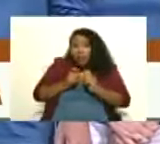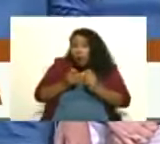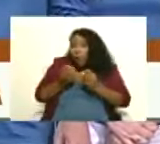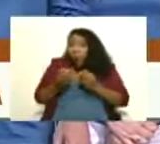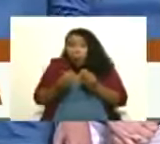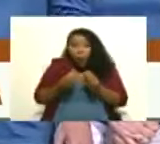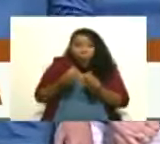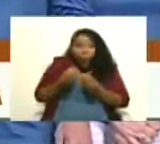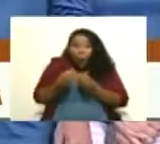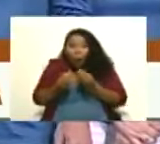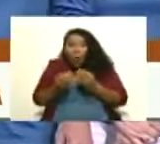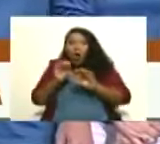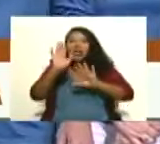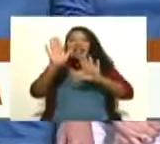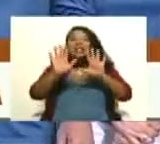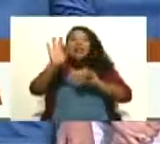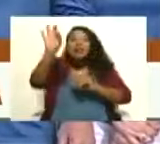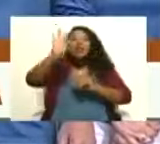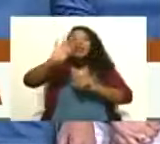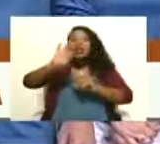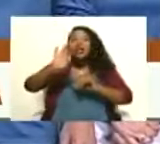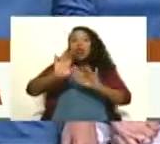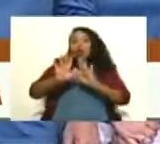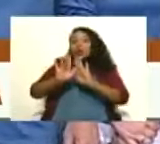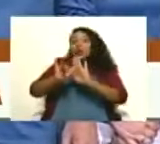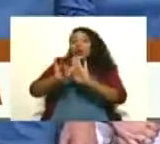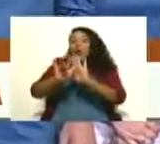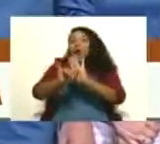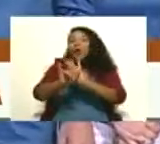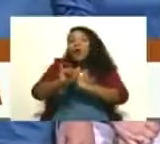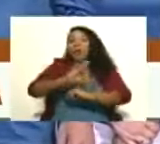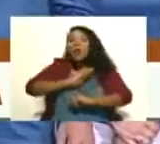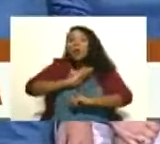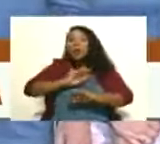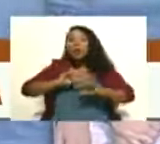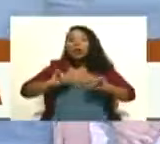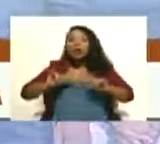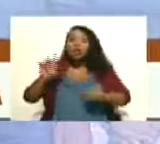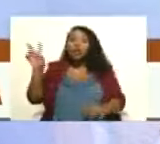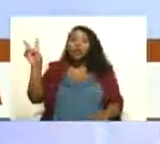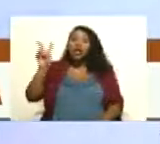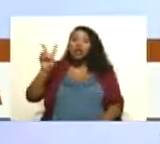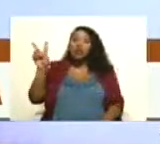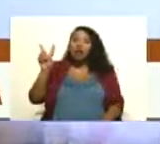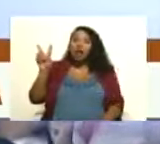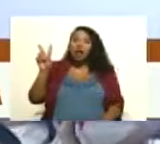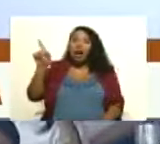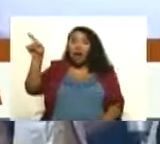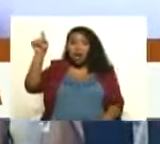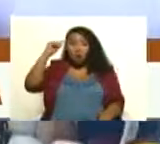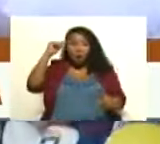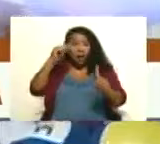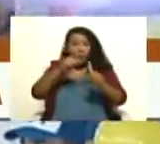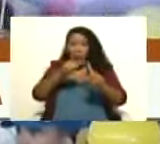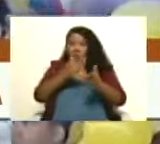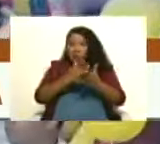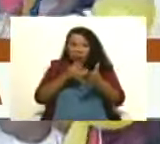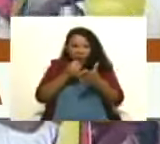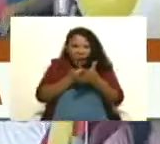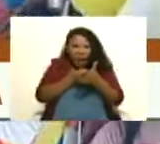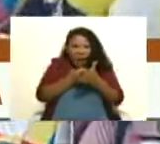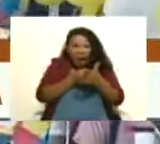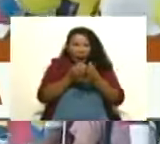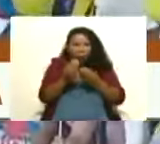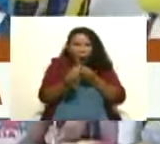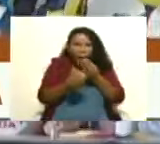el 15% del territorio de la República Bolivariana de Venezuela, el objetivo siempre ha sido,